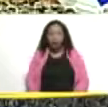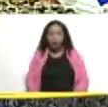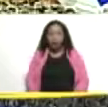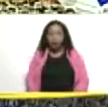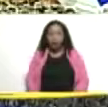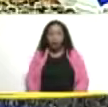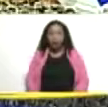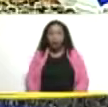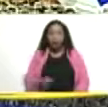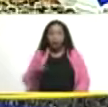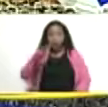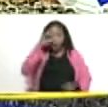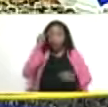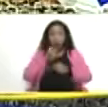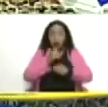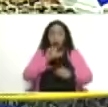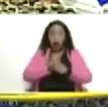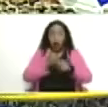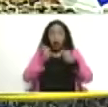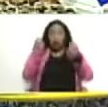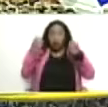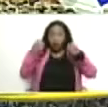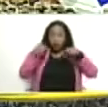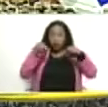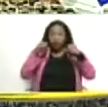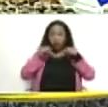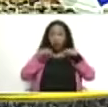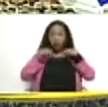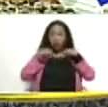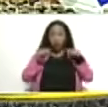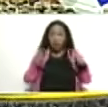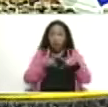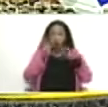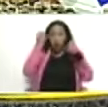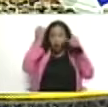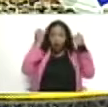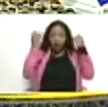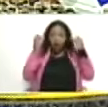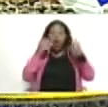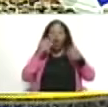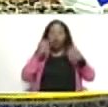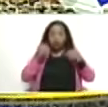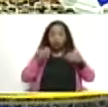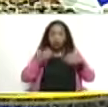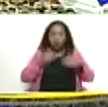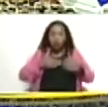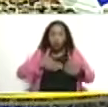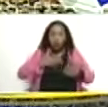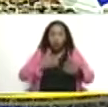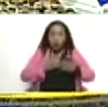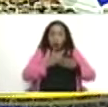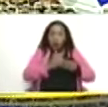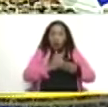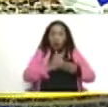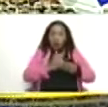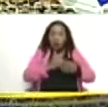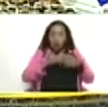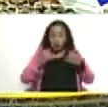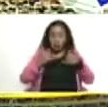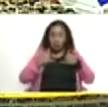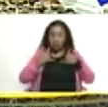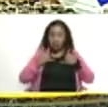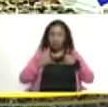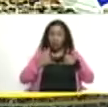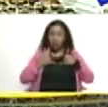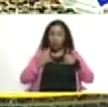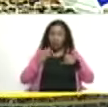Y esas operaciones de ejercicio sobre base de hipótesis sirvieron para aceitar aún